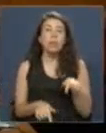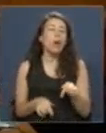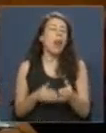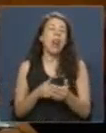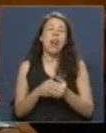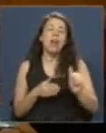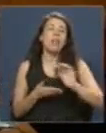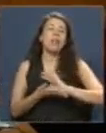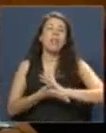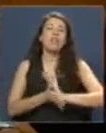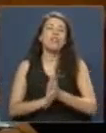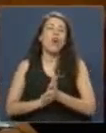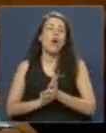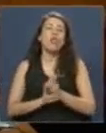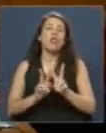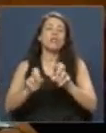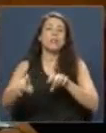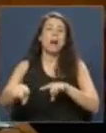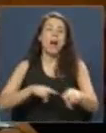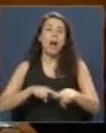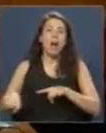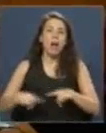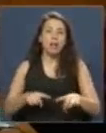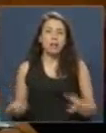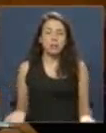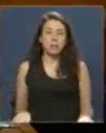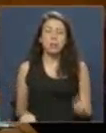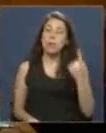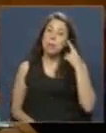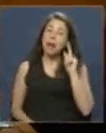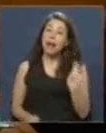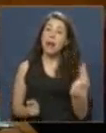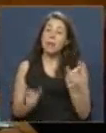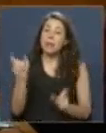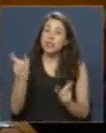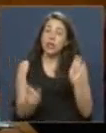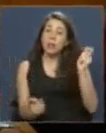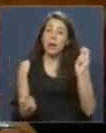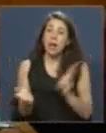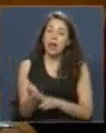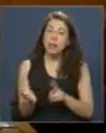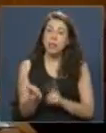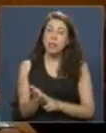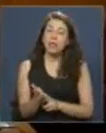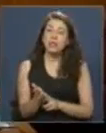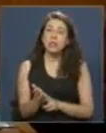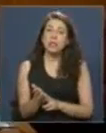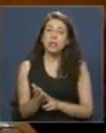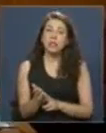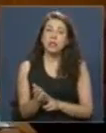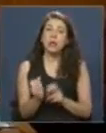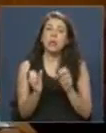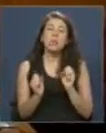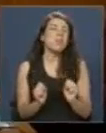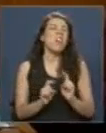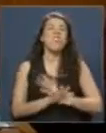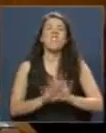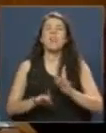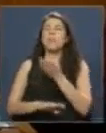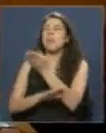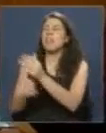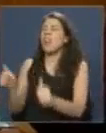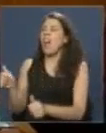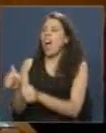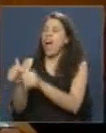todos los procedimientos administrativos para que así los contribuyentes puedan prescindir de asesoría especializada que